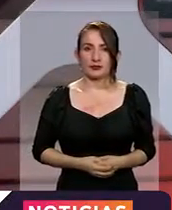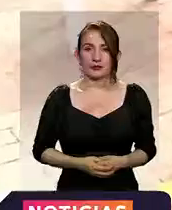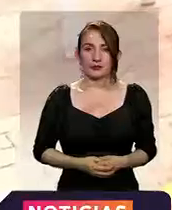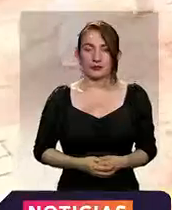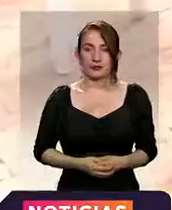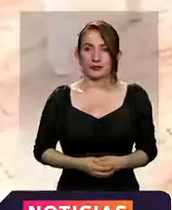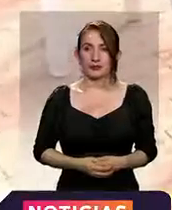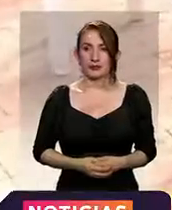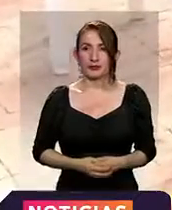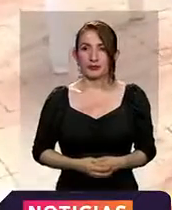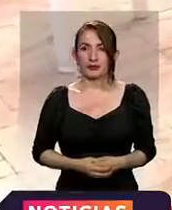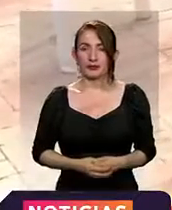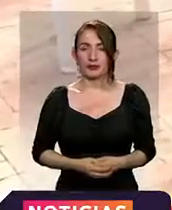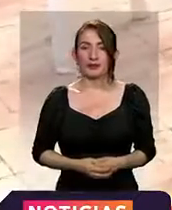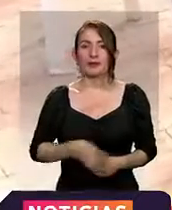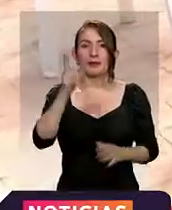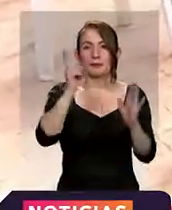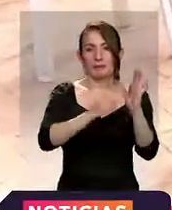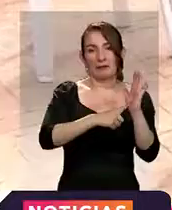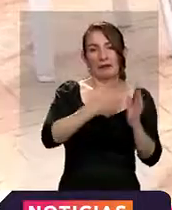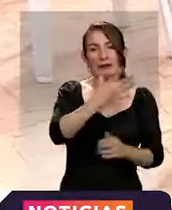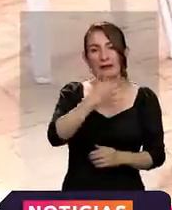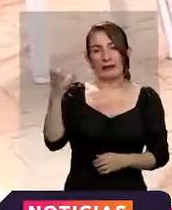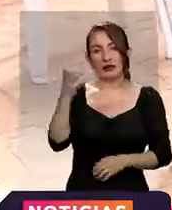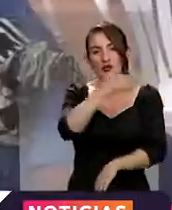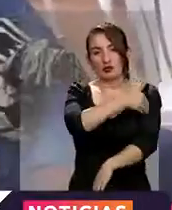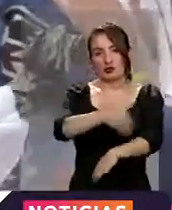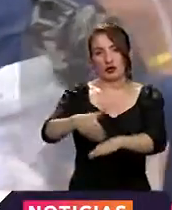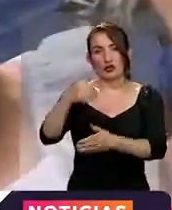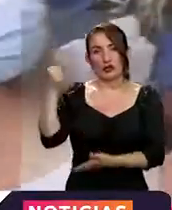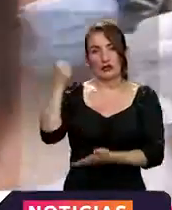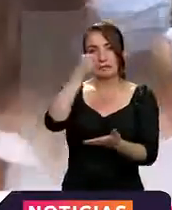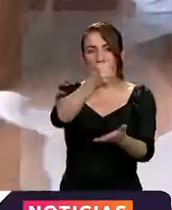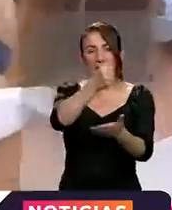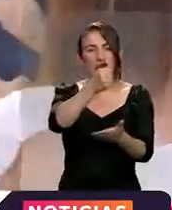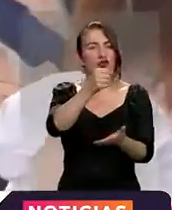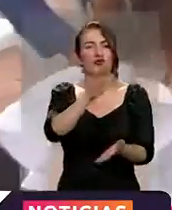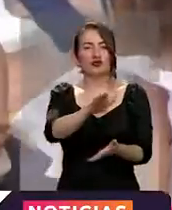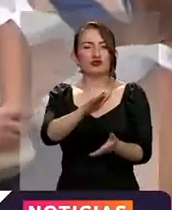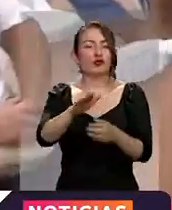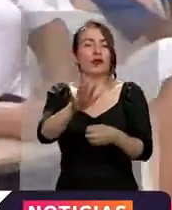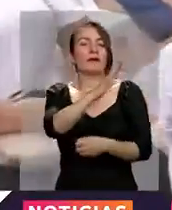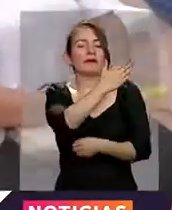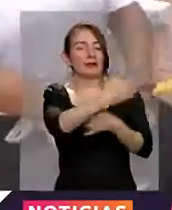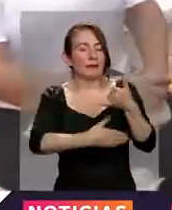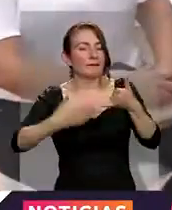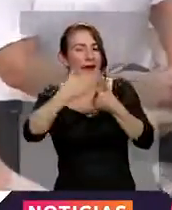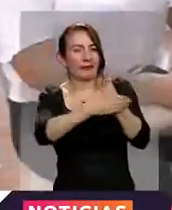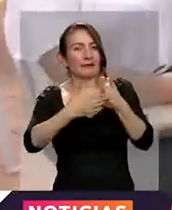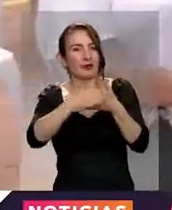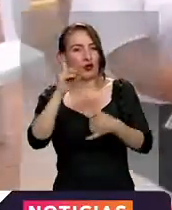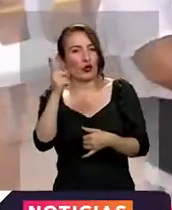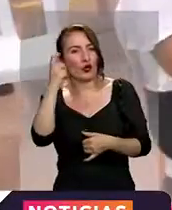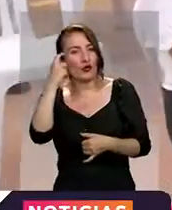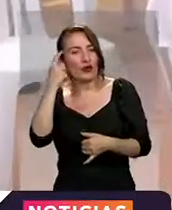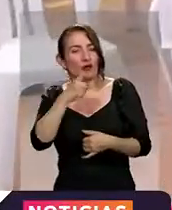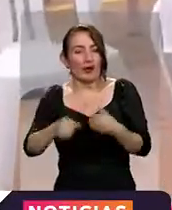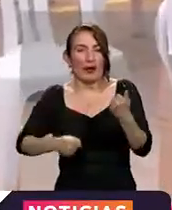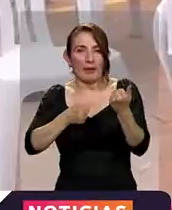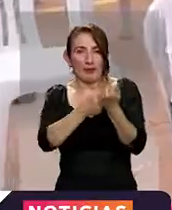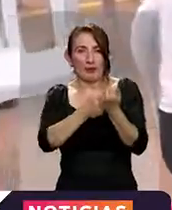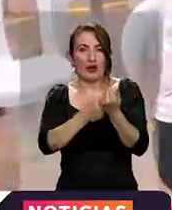convocatoria. 1.500 millones de pesos es la parte del presupuesto departamental que destinará la gobernación para apoyar a los